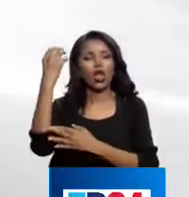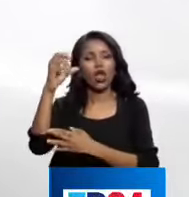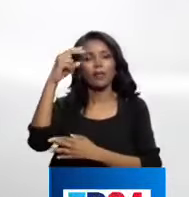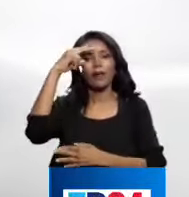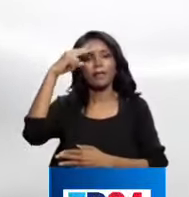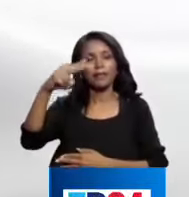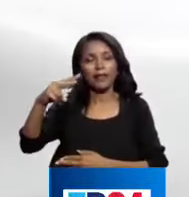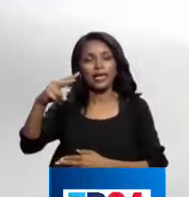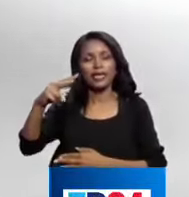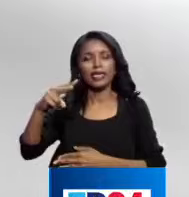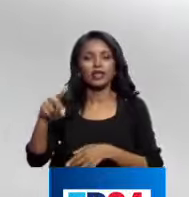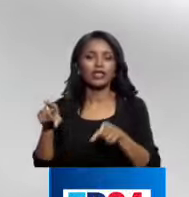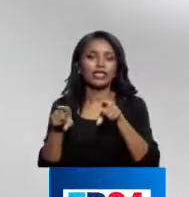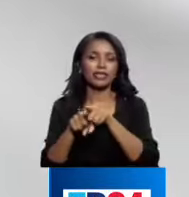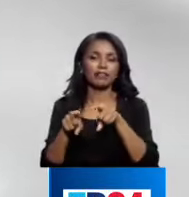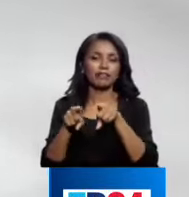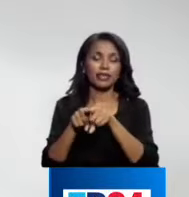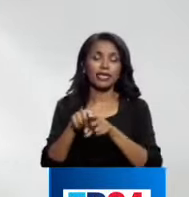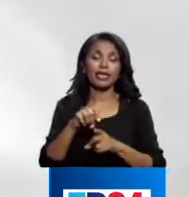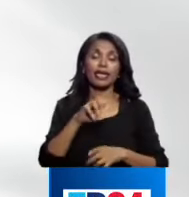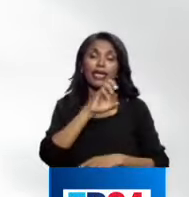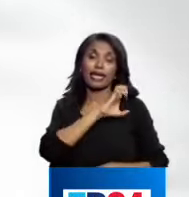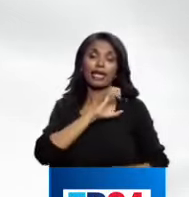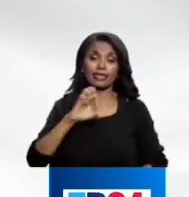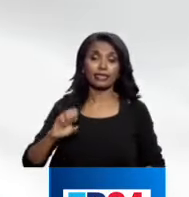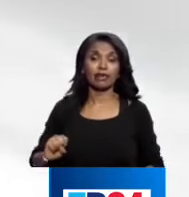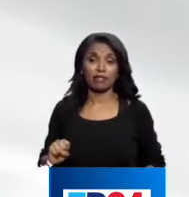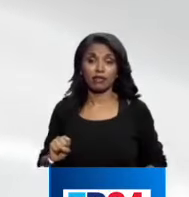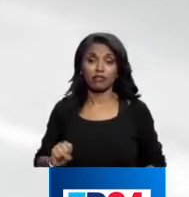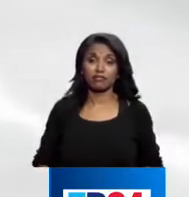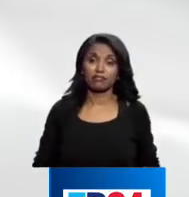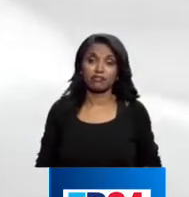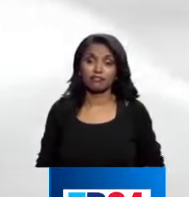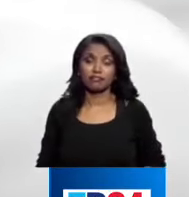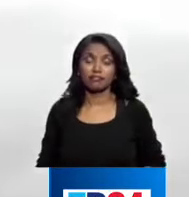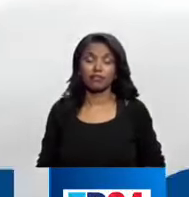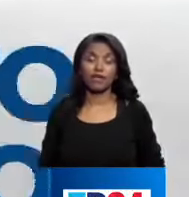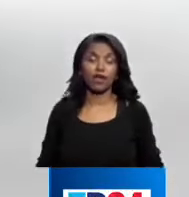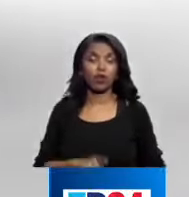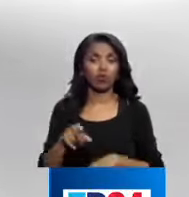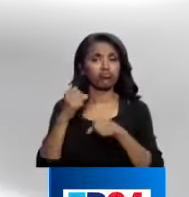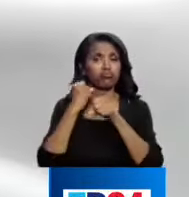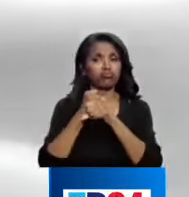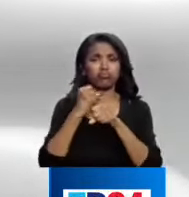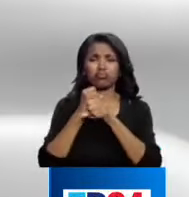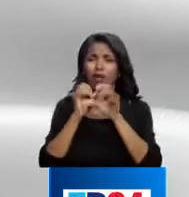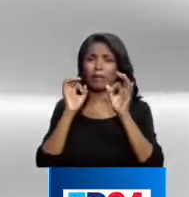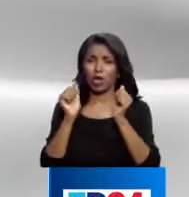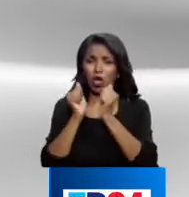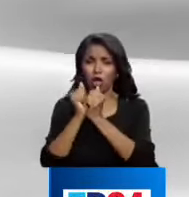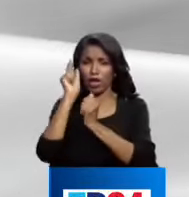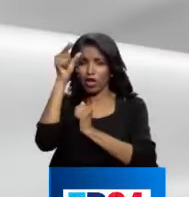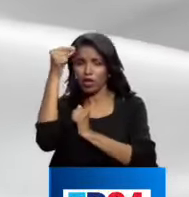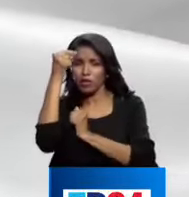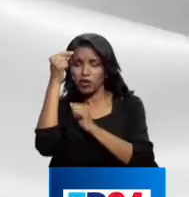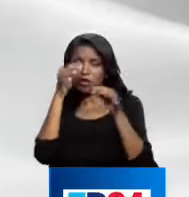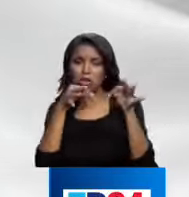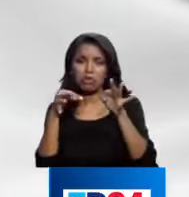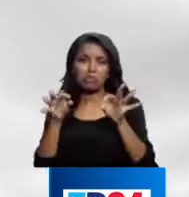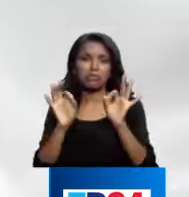Colombia, México y en los últimos 2 años, El Salvador, en donde el turismo ya sobrepasa